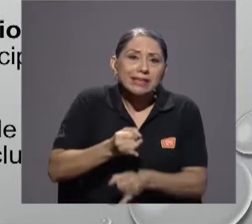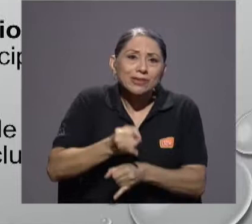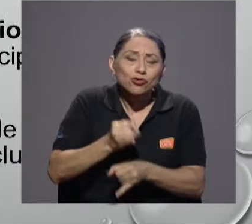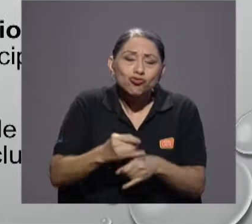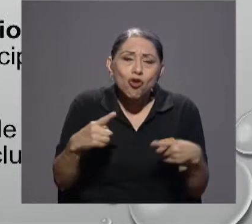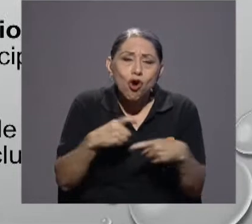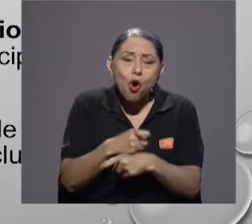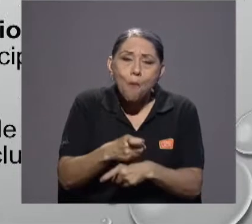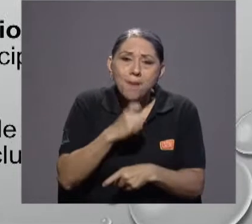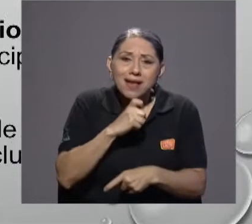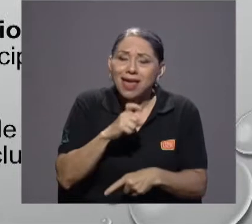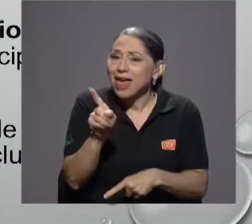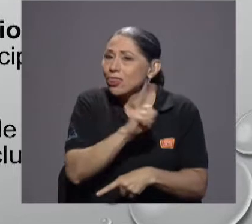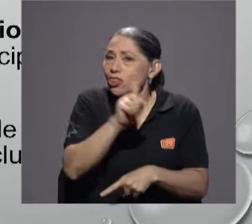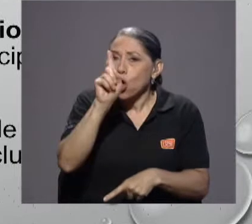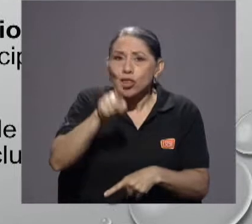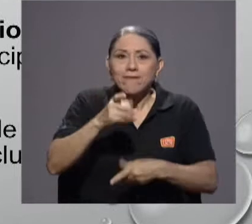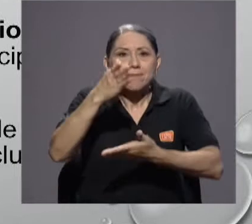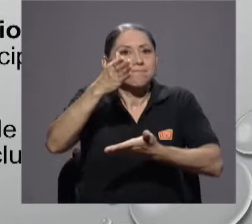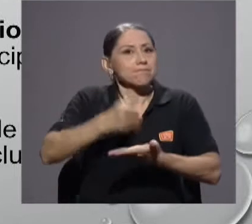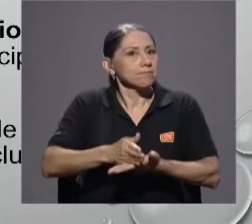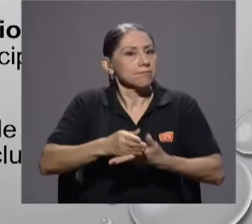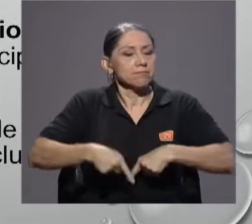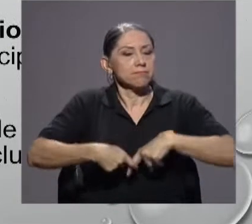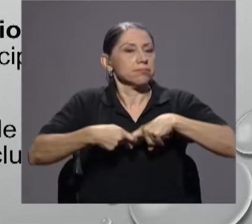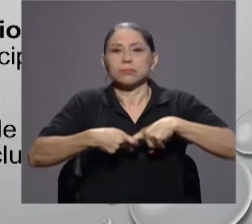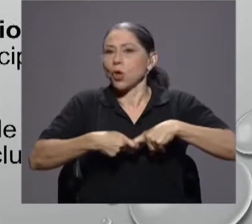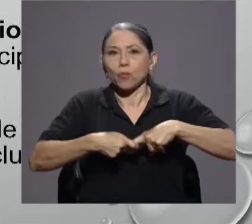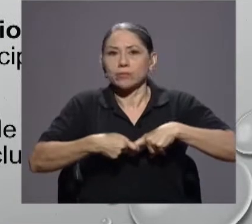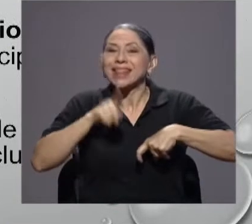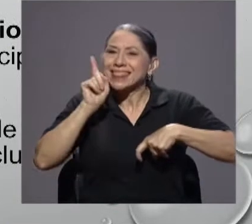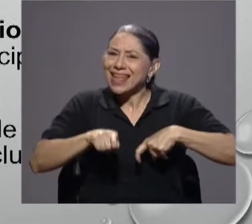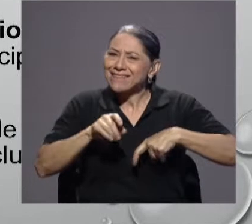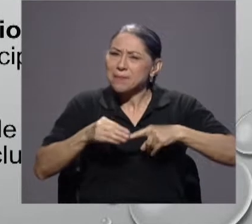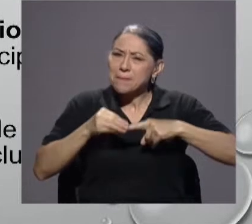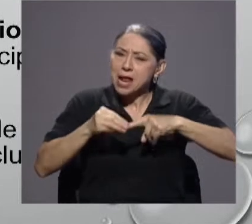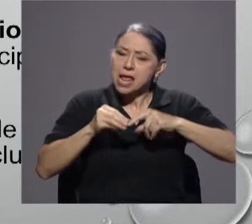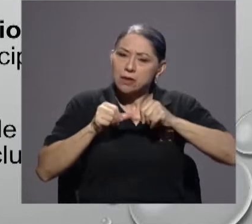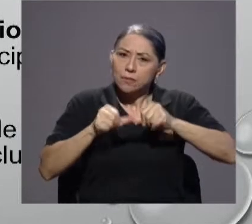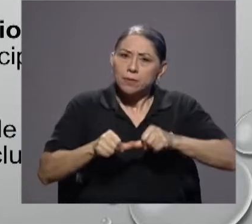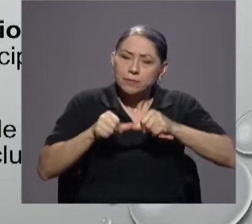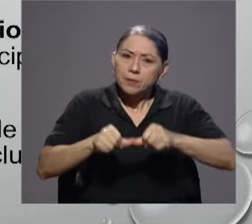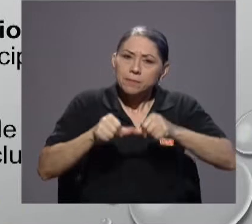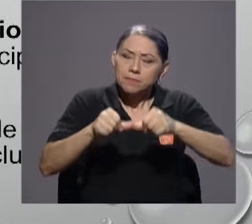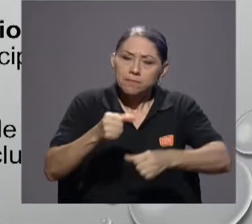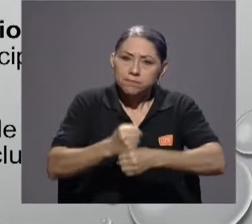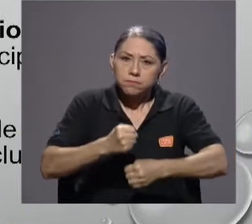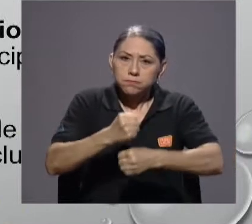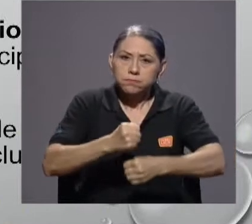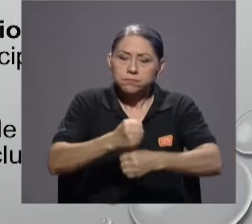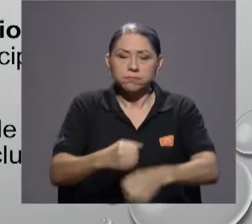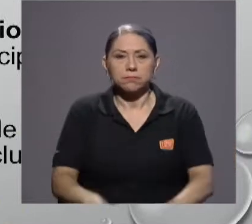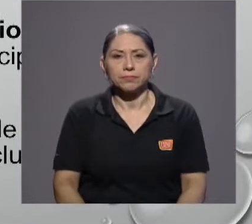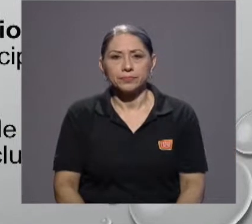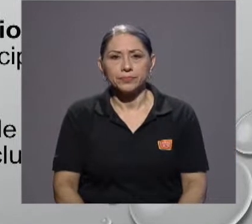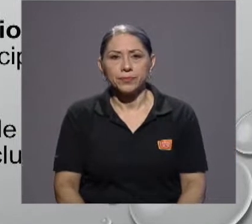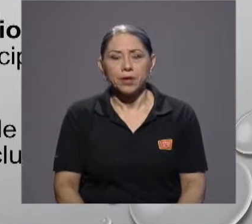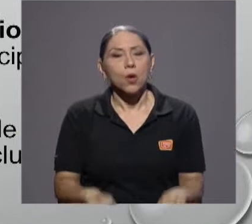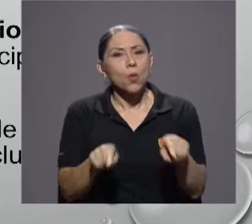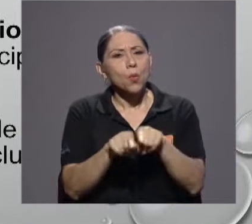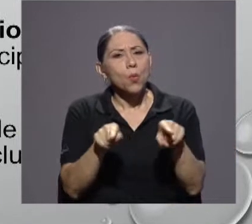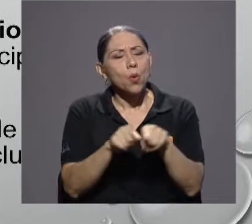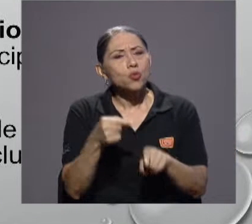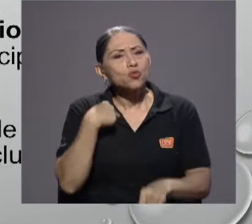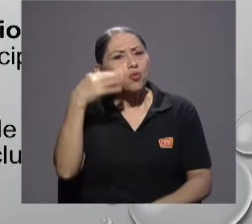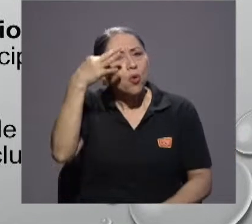no debería ser paralizado para nada, debería ser prioritario mantenerlo funcionando. Por otro lado, yo creo que todos